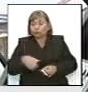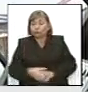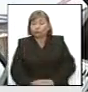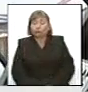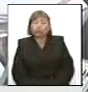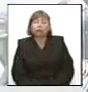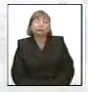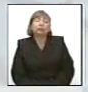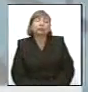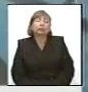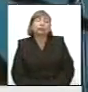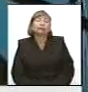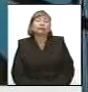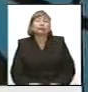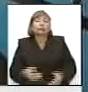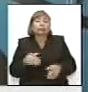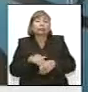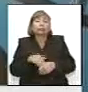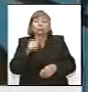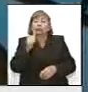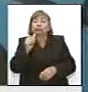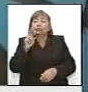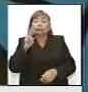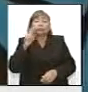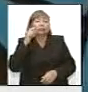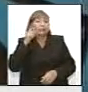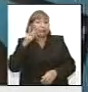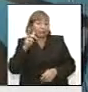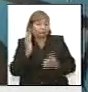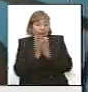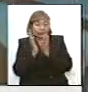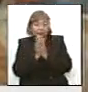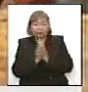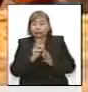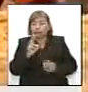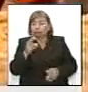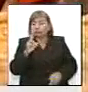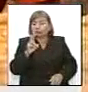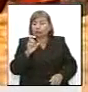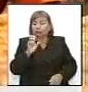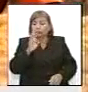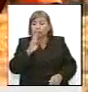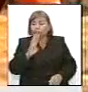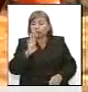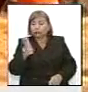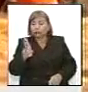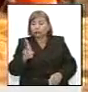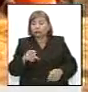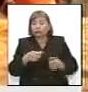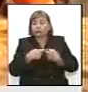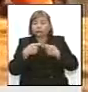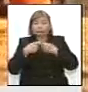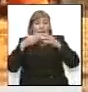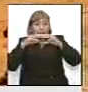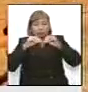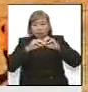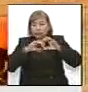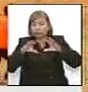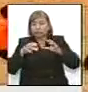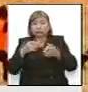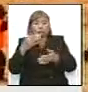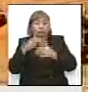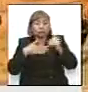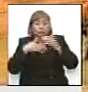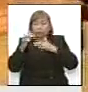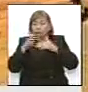grupos. En abril del 2015, el Congreso aprobó la Ley 29.904, Ley de Promoción de la Banda Ancha y